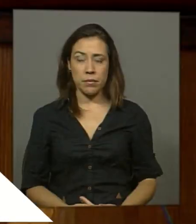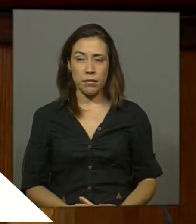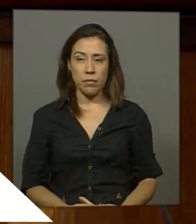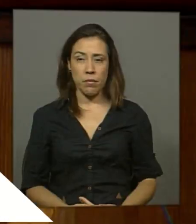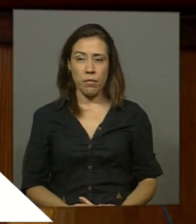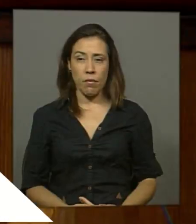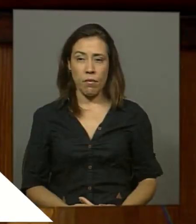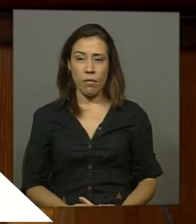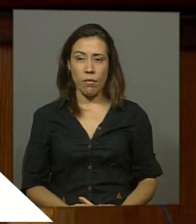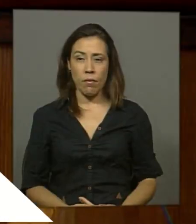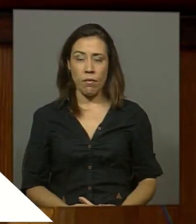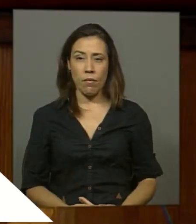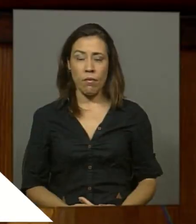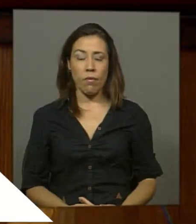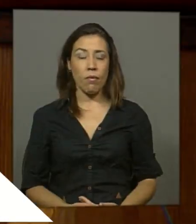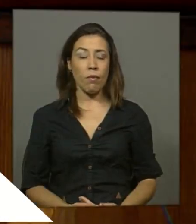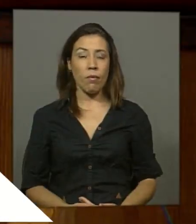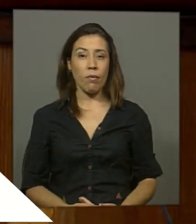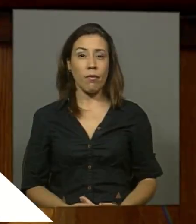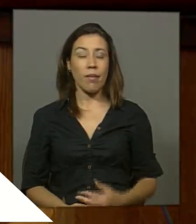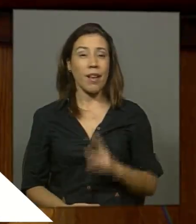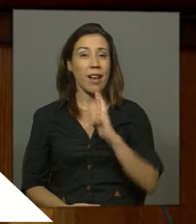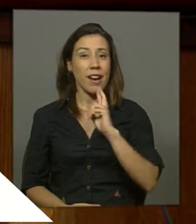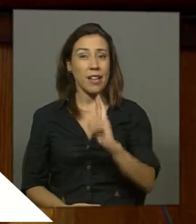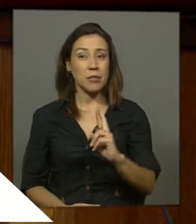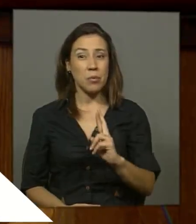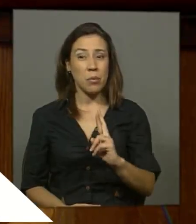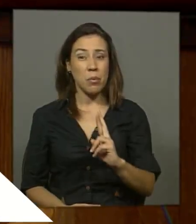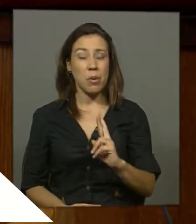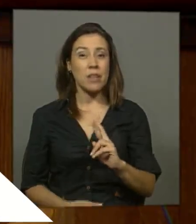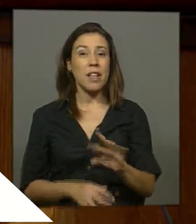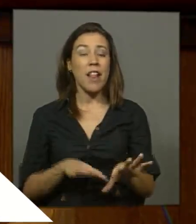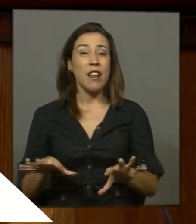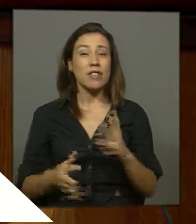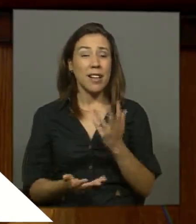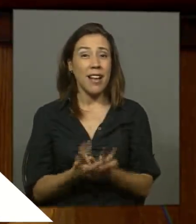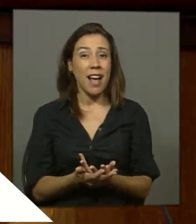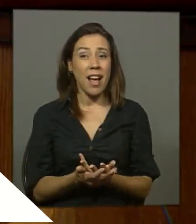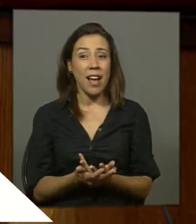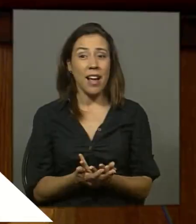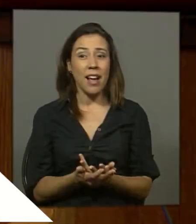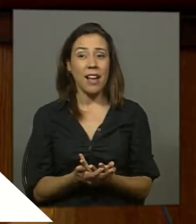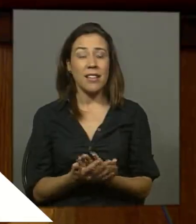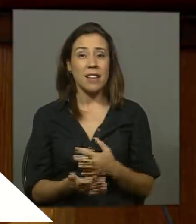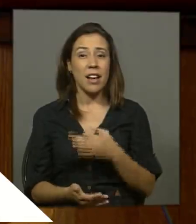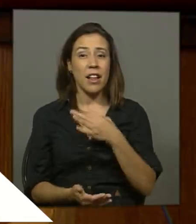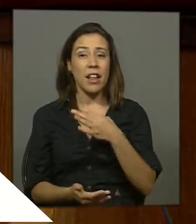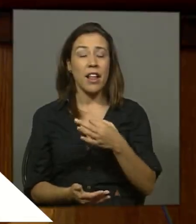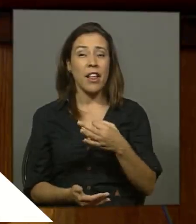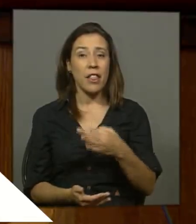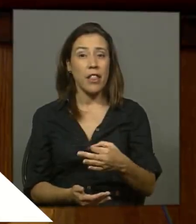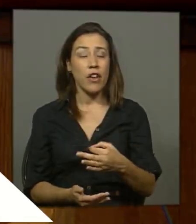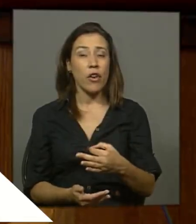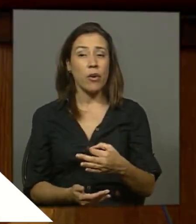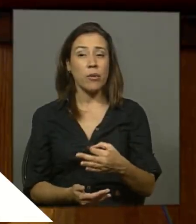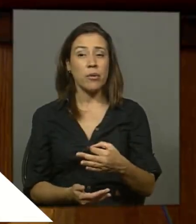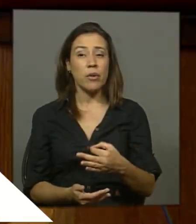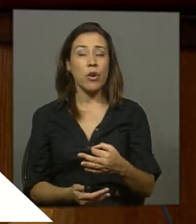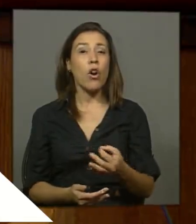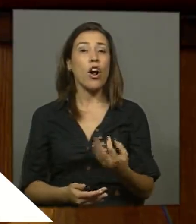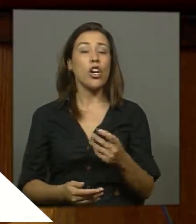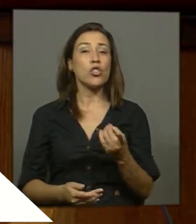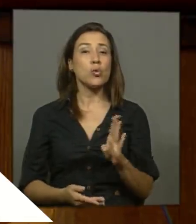y la respuesta equivalente a los medios que se dispone está dada ha sido dada por el